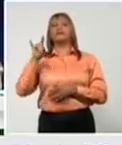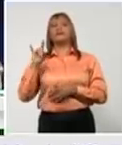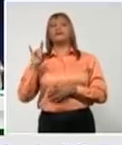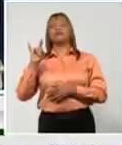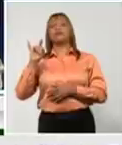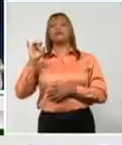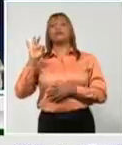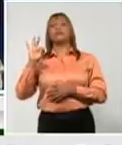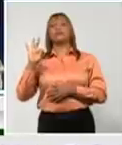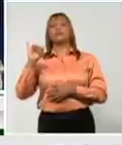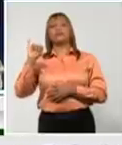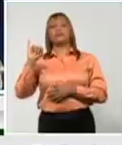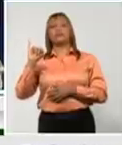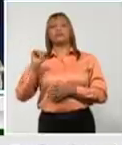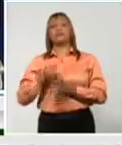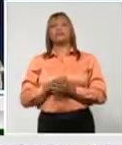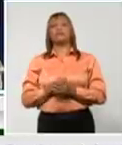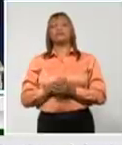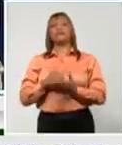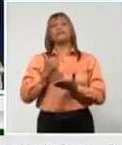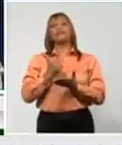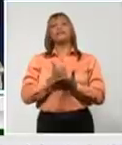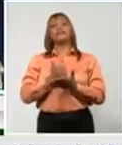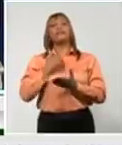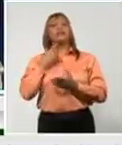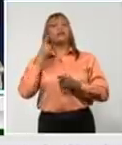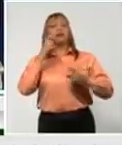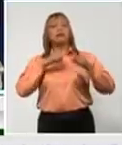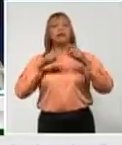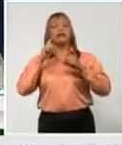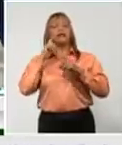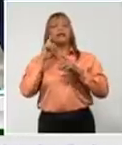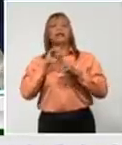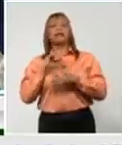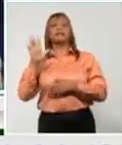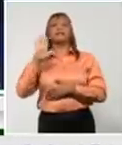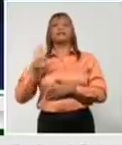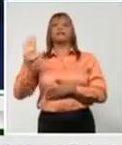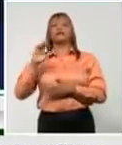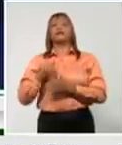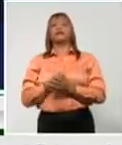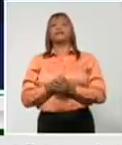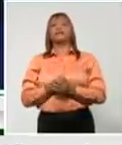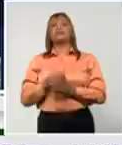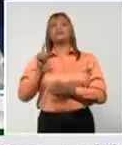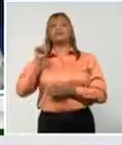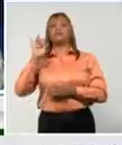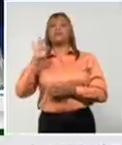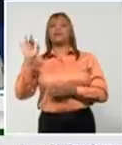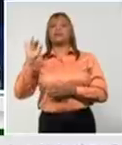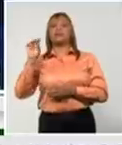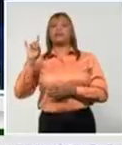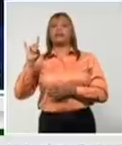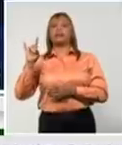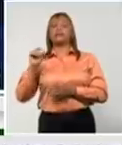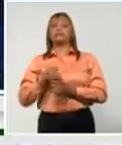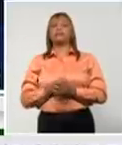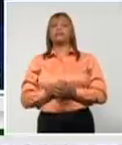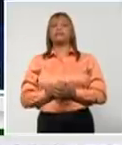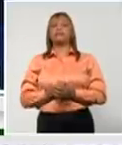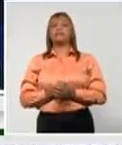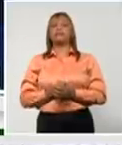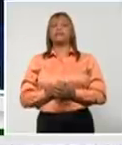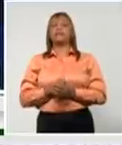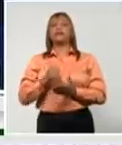986, Centro de Ingeniería Genética y Biotecnología, 93, y los laboratorios del Centro de Investigaciones